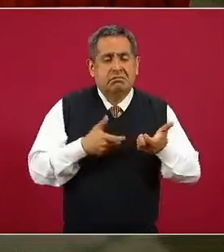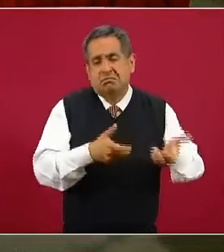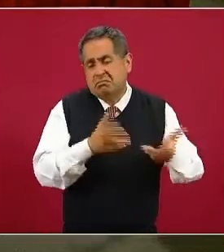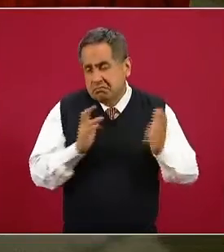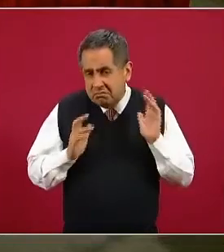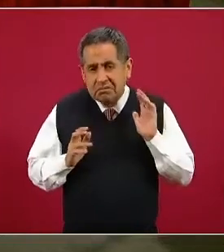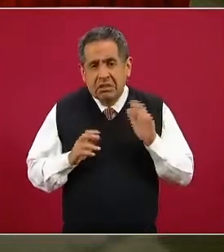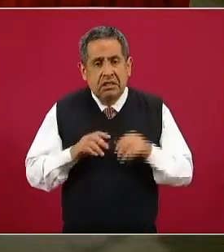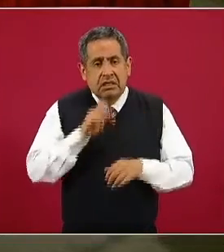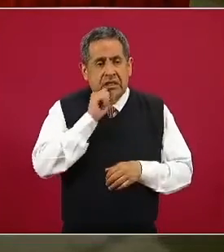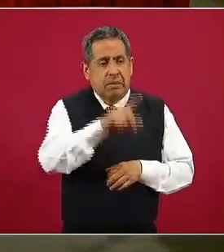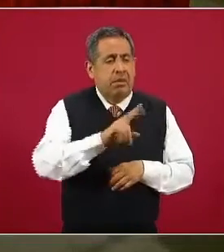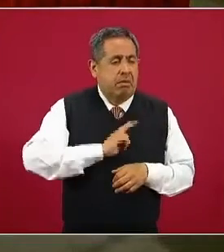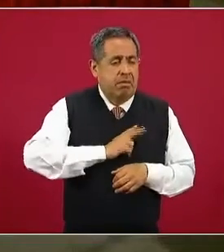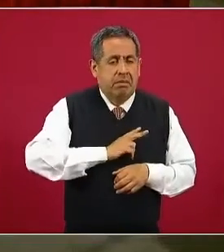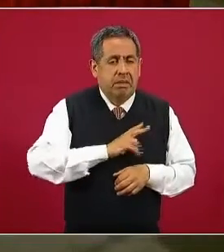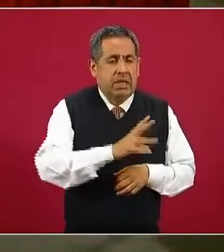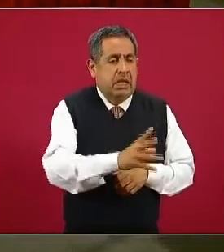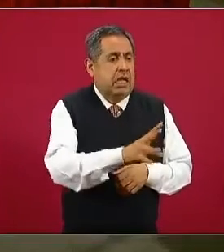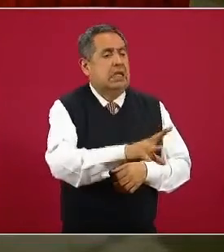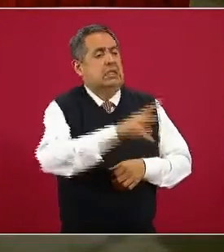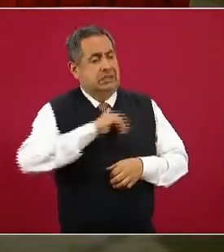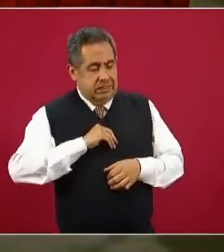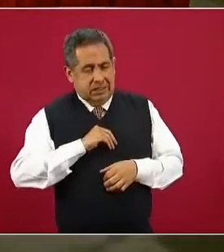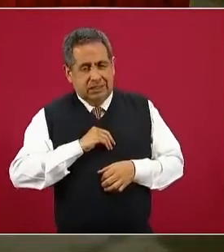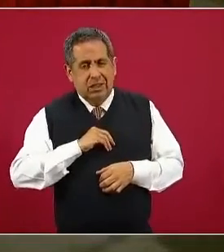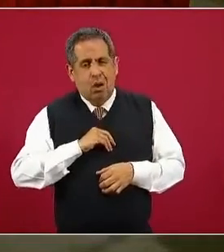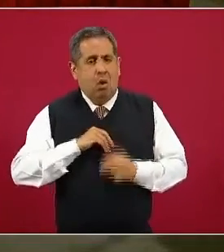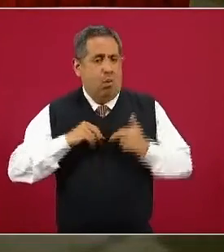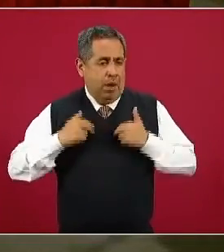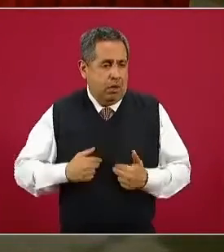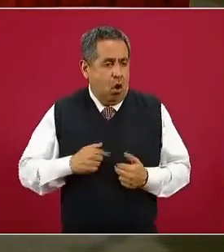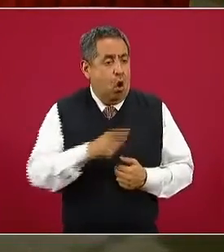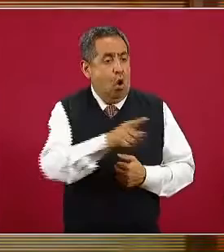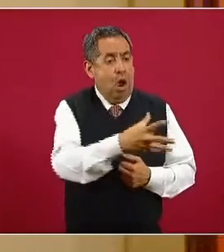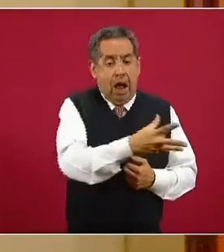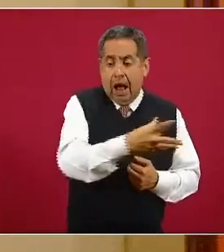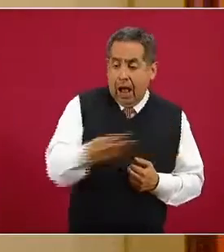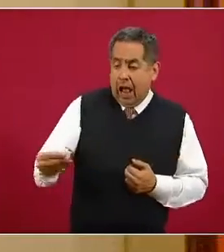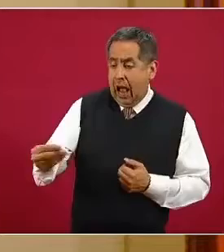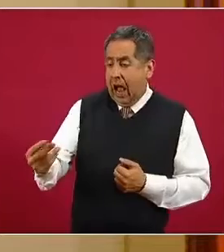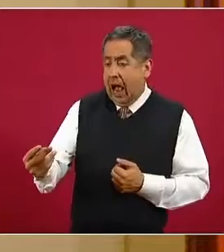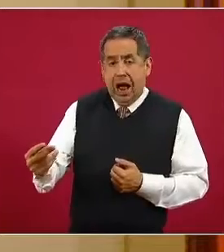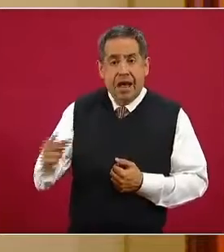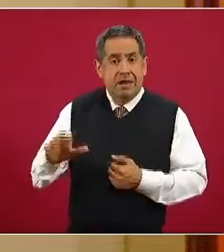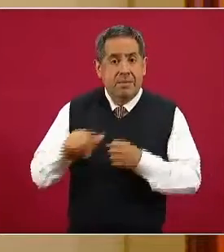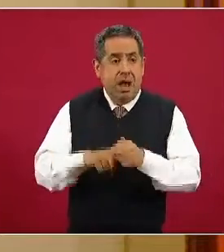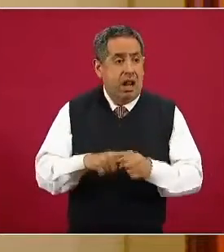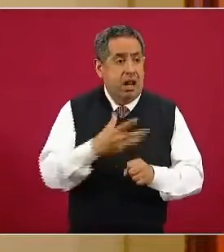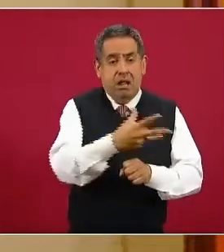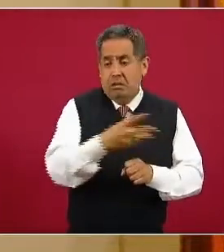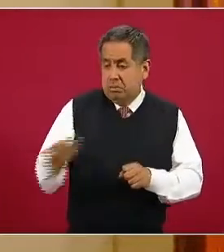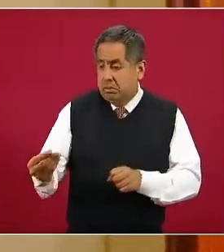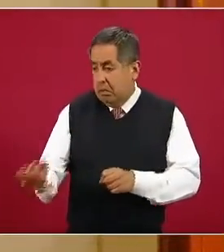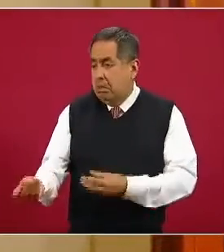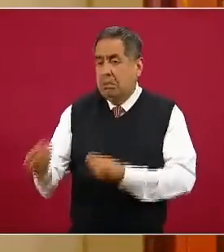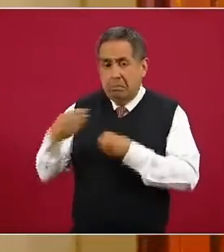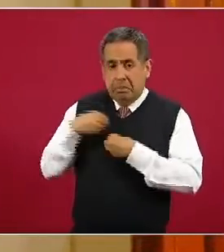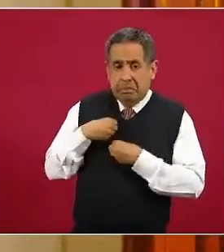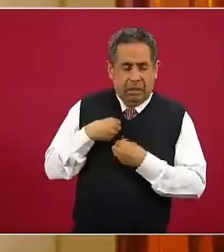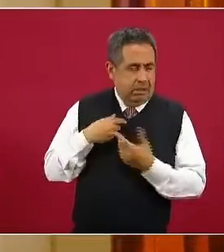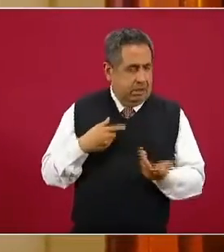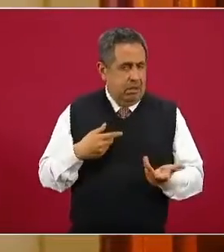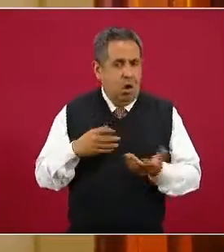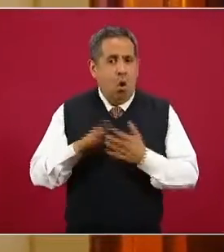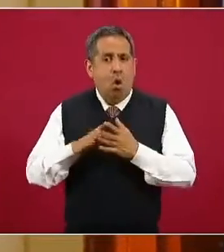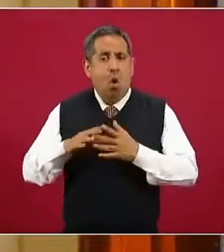salvajes que transmiten los virus también a humanos y también a perros y a otros animales de interés económico, como pueden ser